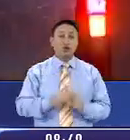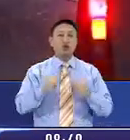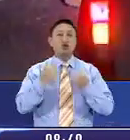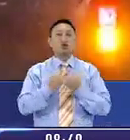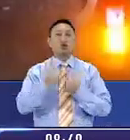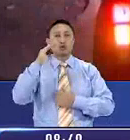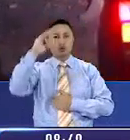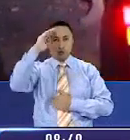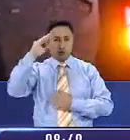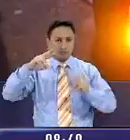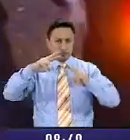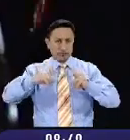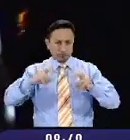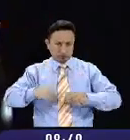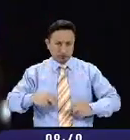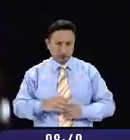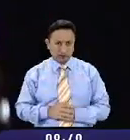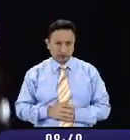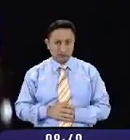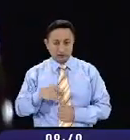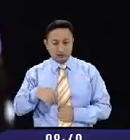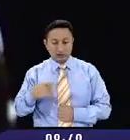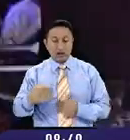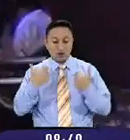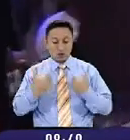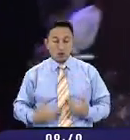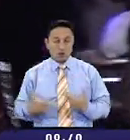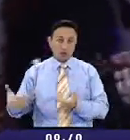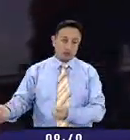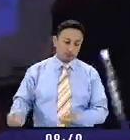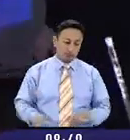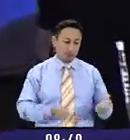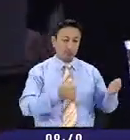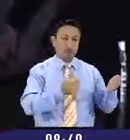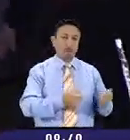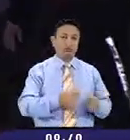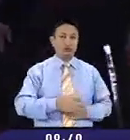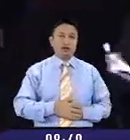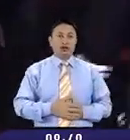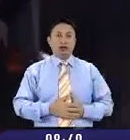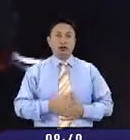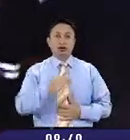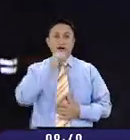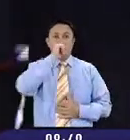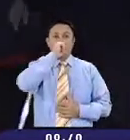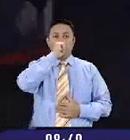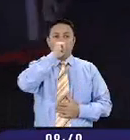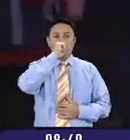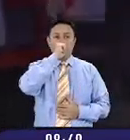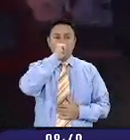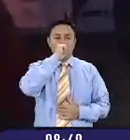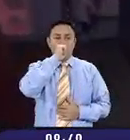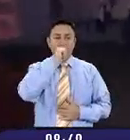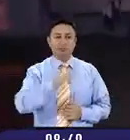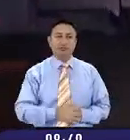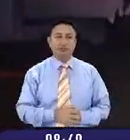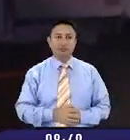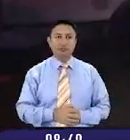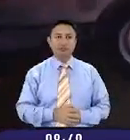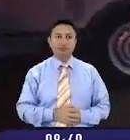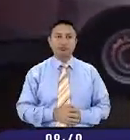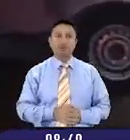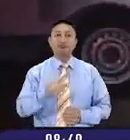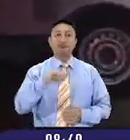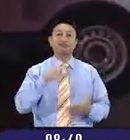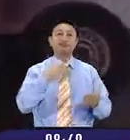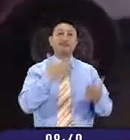de criminalística de la Policía Nacional para el respectivo levantamiento de los cadáveres. Estos fueron trasladados hasta